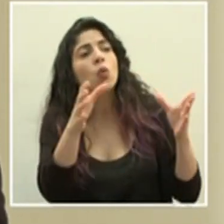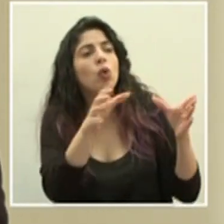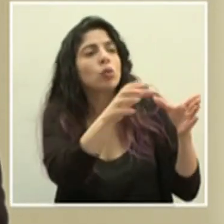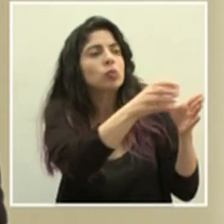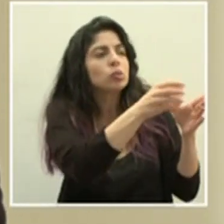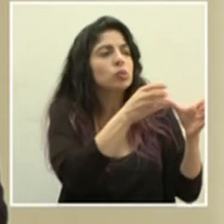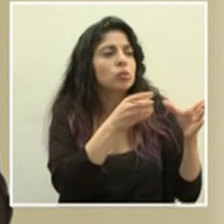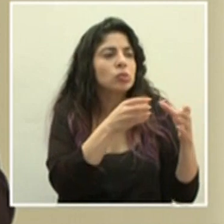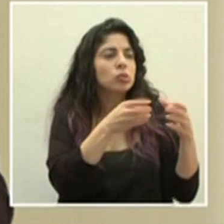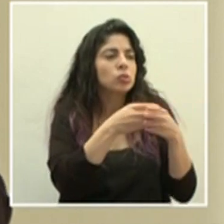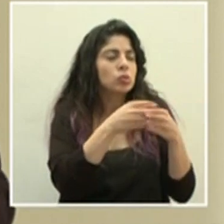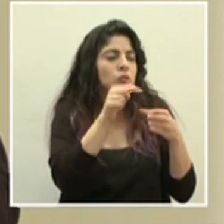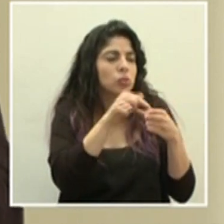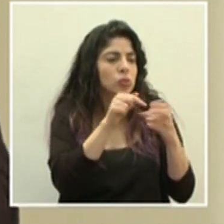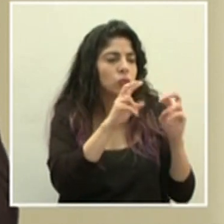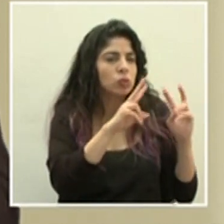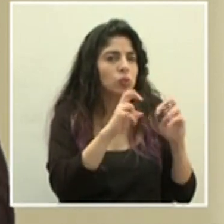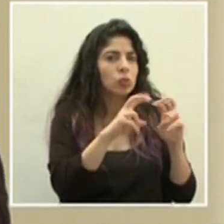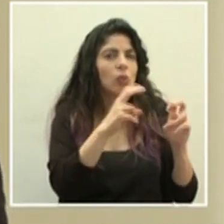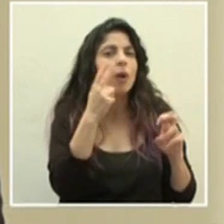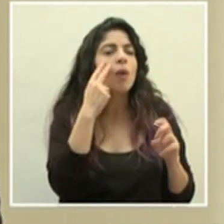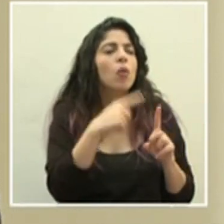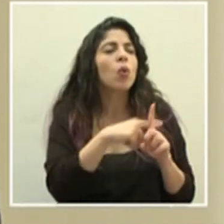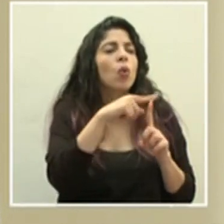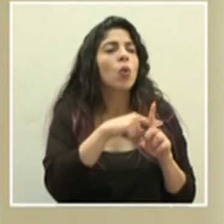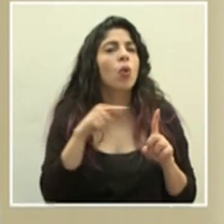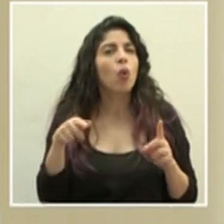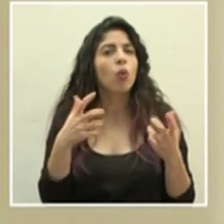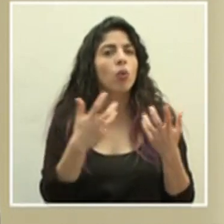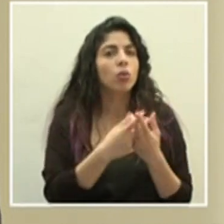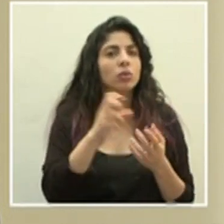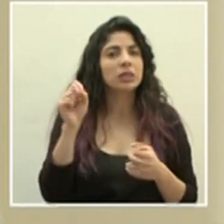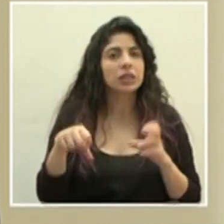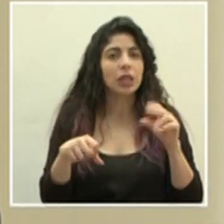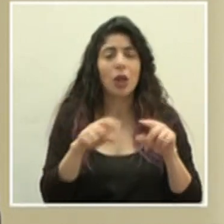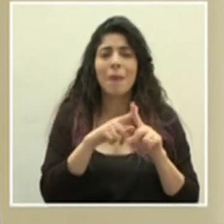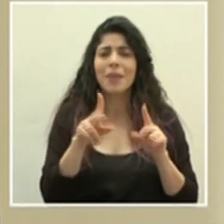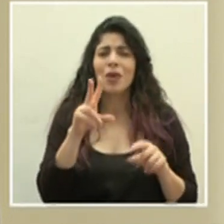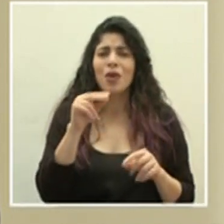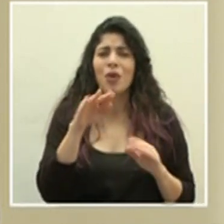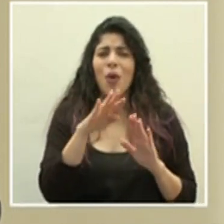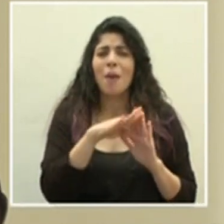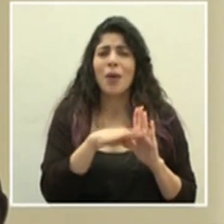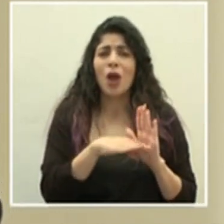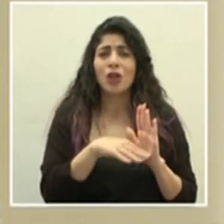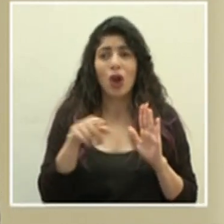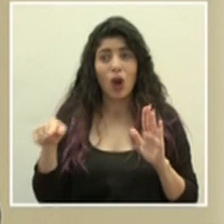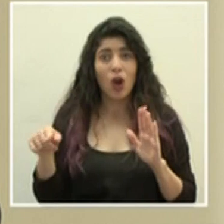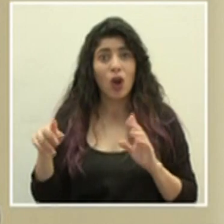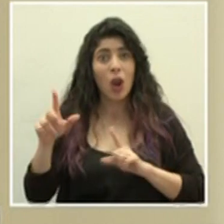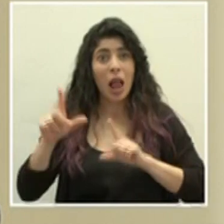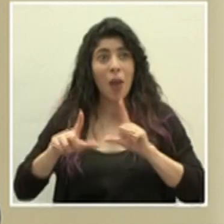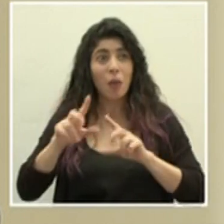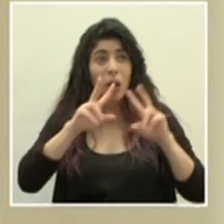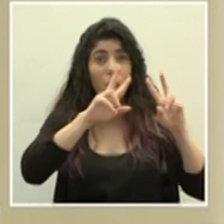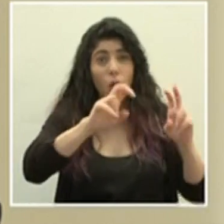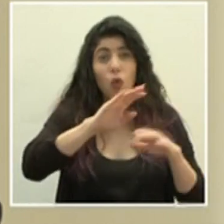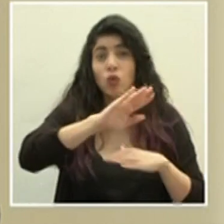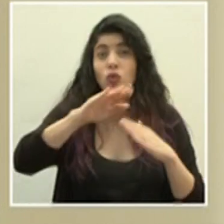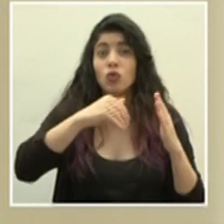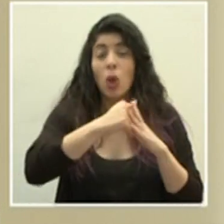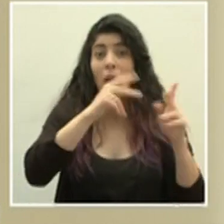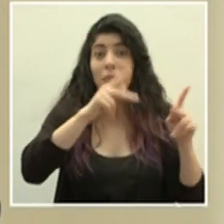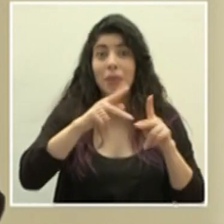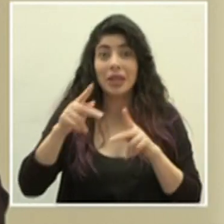alta, hacer la valoración de qué tanto responde esa prueba, pero no es parte del protocolo de estar haciendo las pruebas a las personas que se van dando de alta de